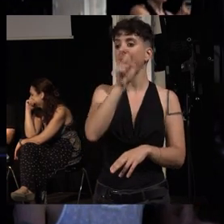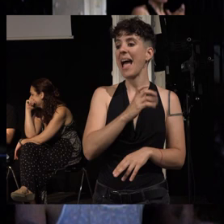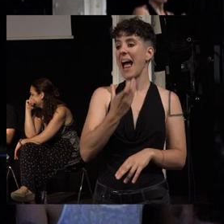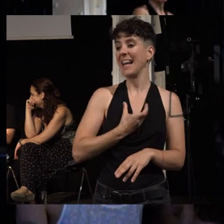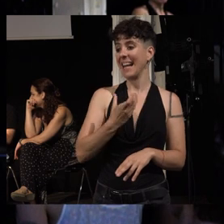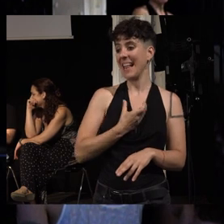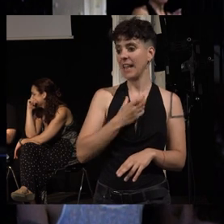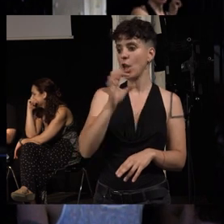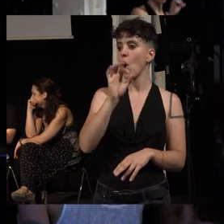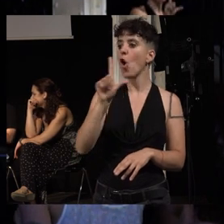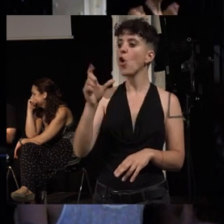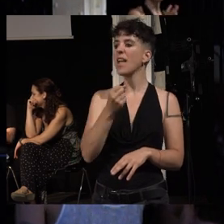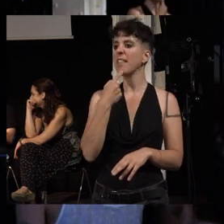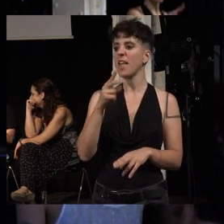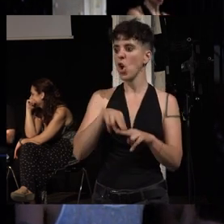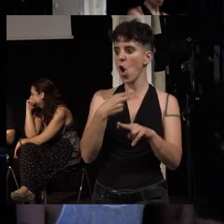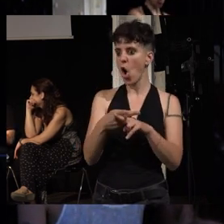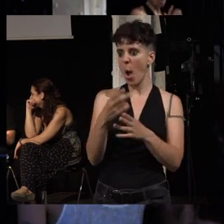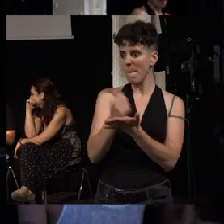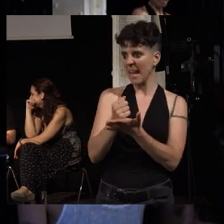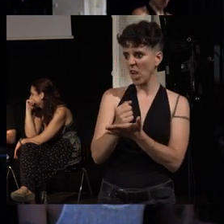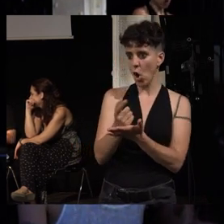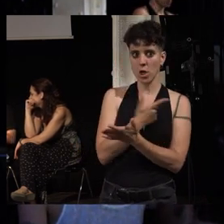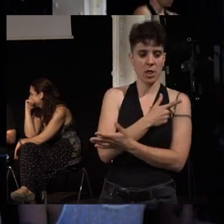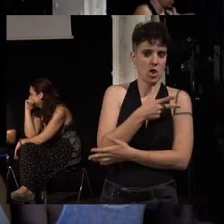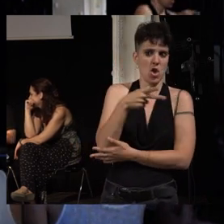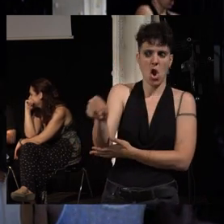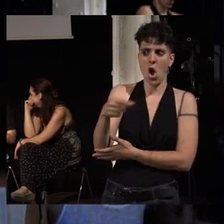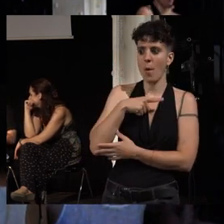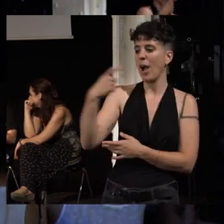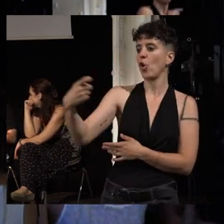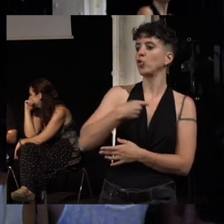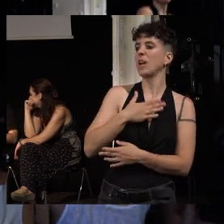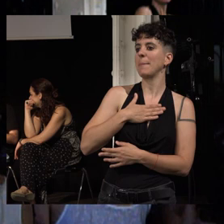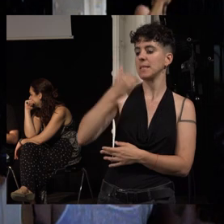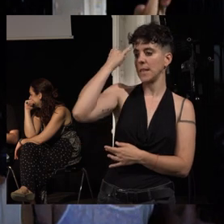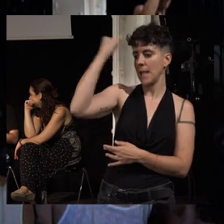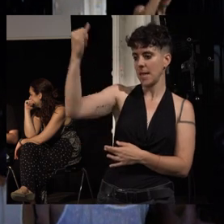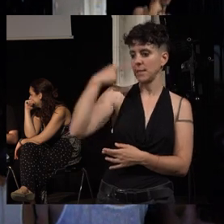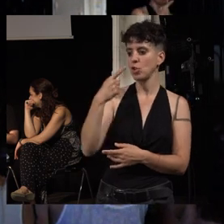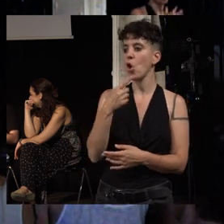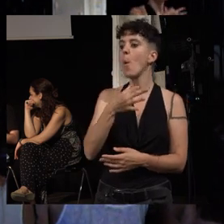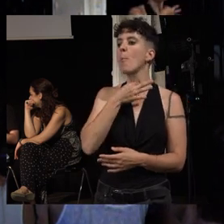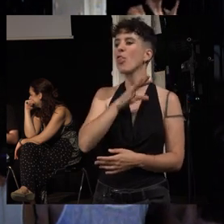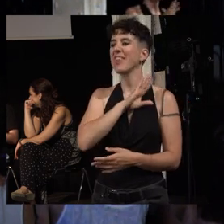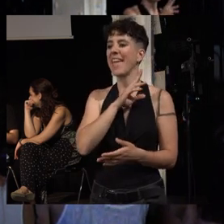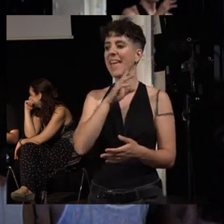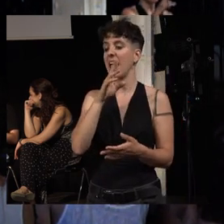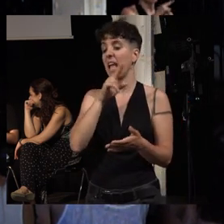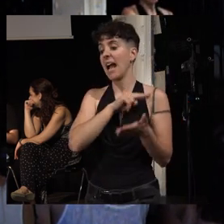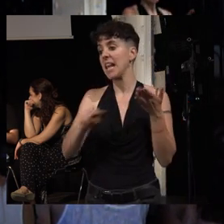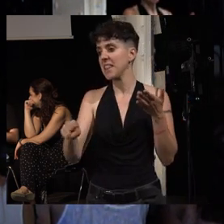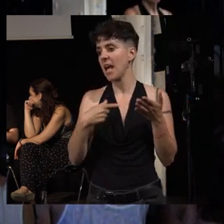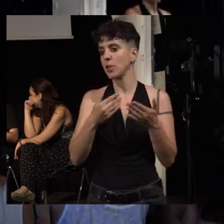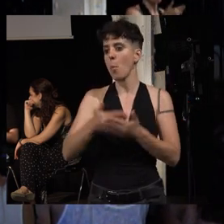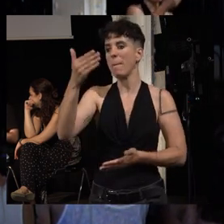niego a casar maricones, va contra mis ideas. Esto lo hacían en un medio público como era, como es La Voz de Galicia, que es un periódico que ahora, bueno, no sé cómo estará a